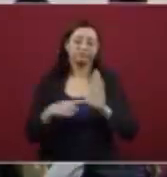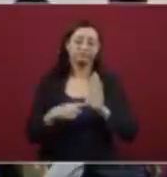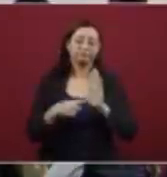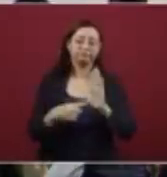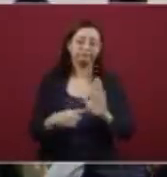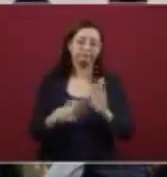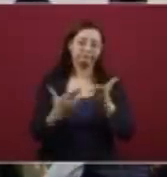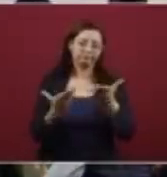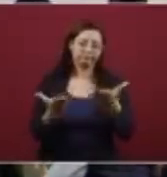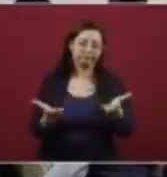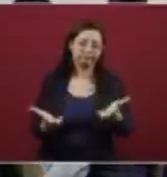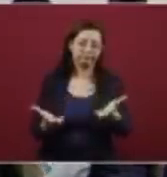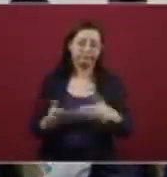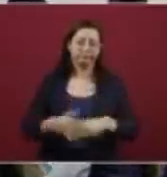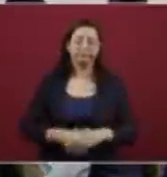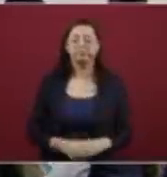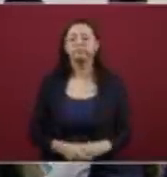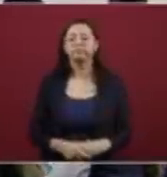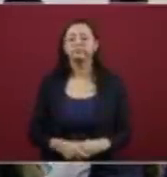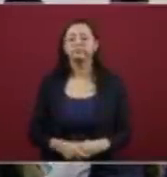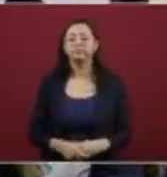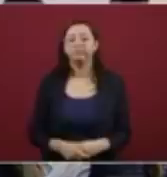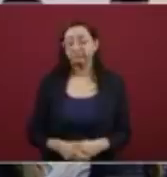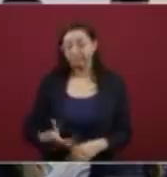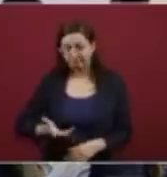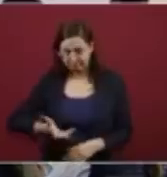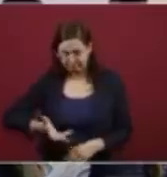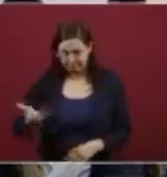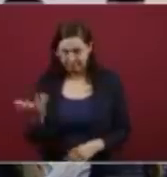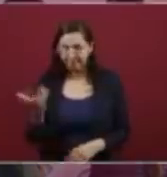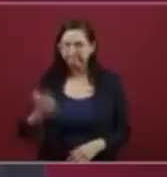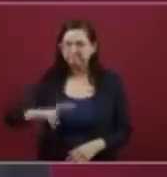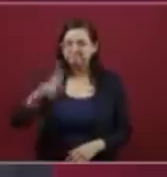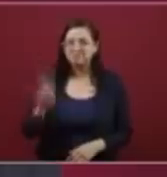conocer. Son hechos, no palabras.